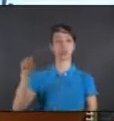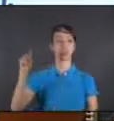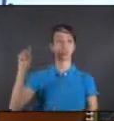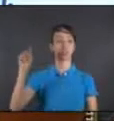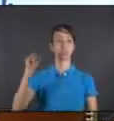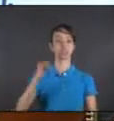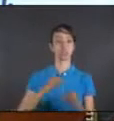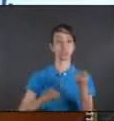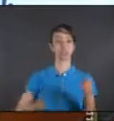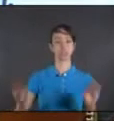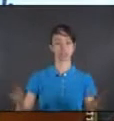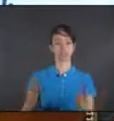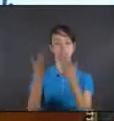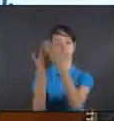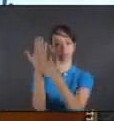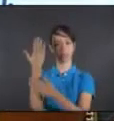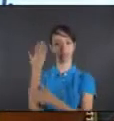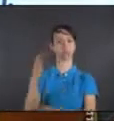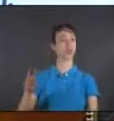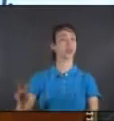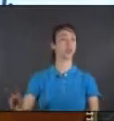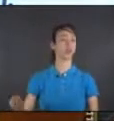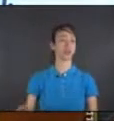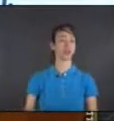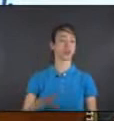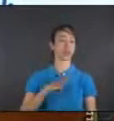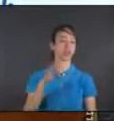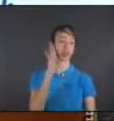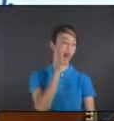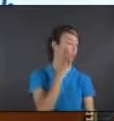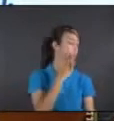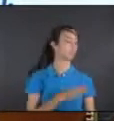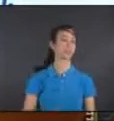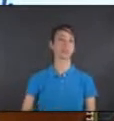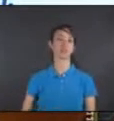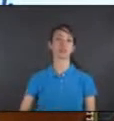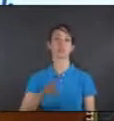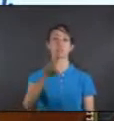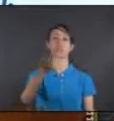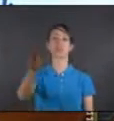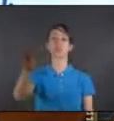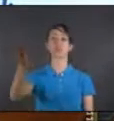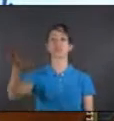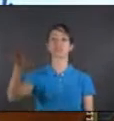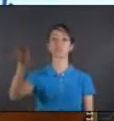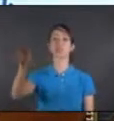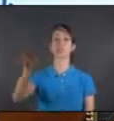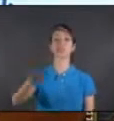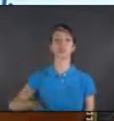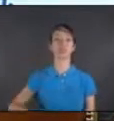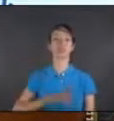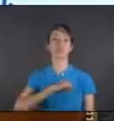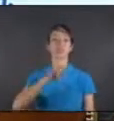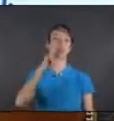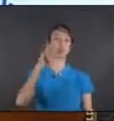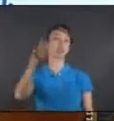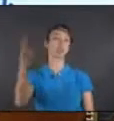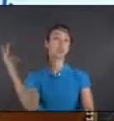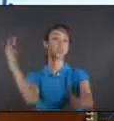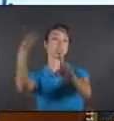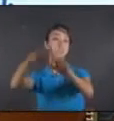ahí llegaban con puros colegiales. Ya eran hombres grandes, hermano. Se graduaron.